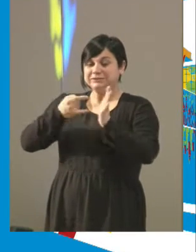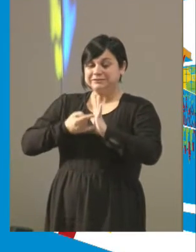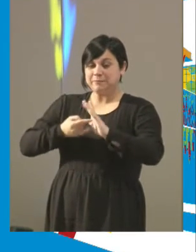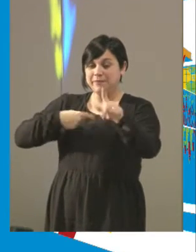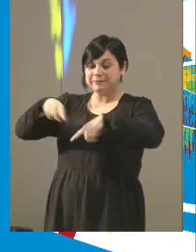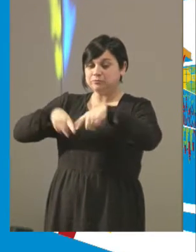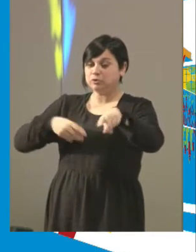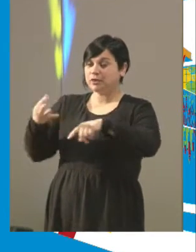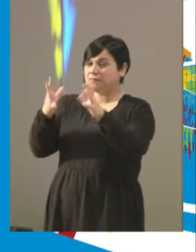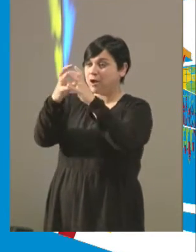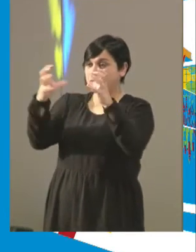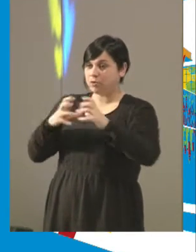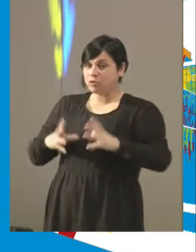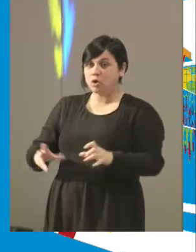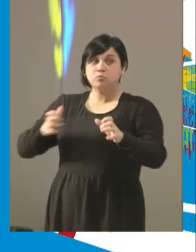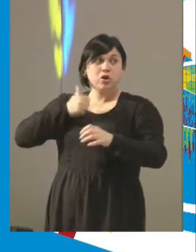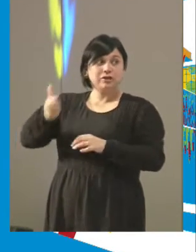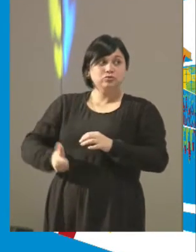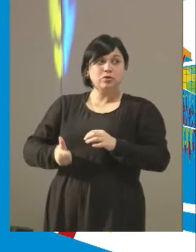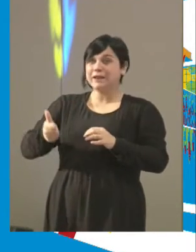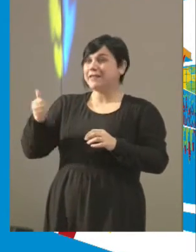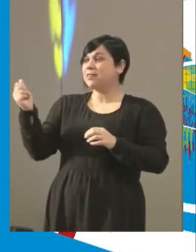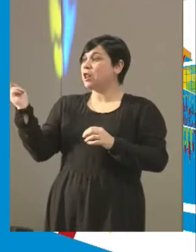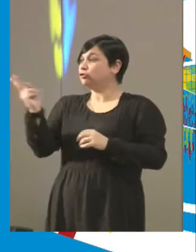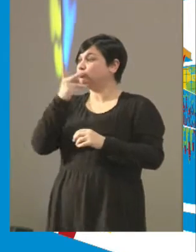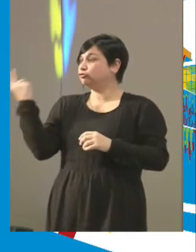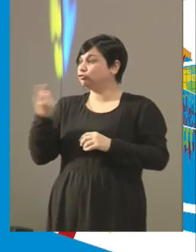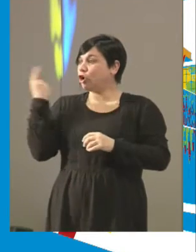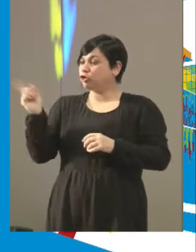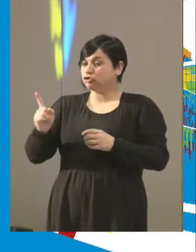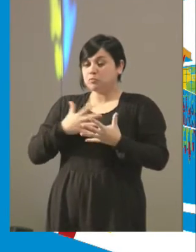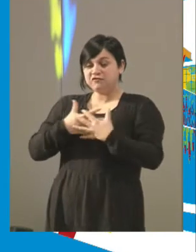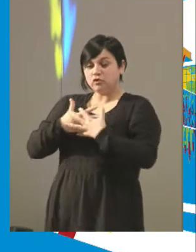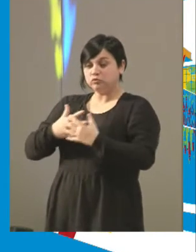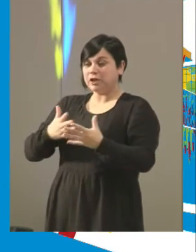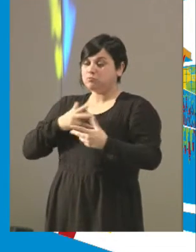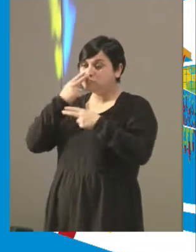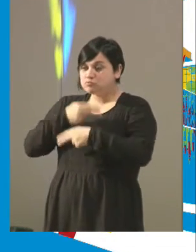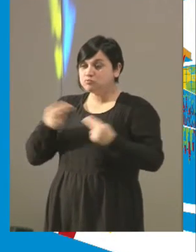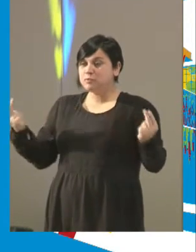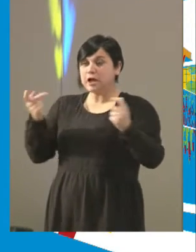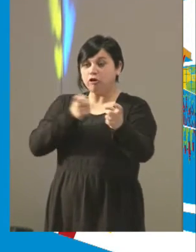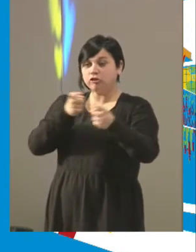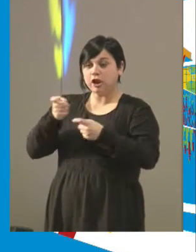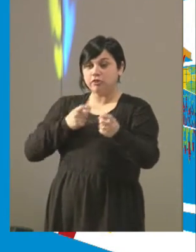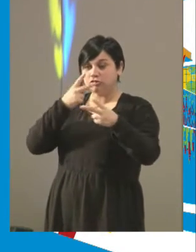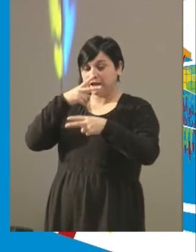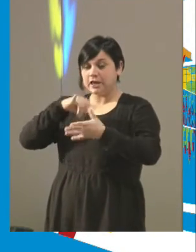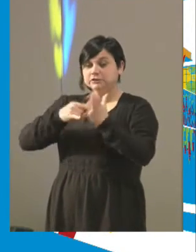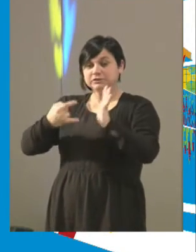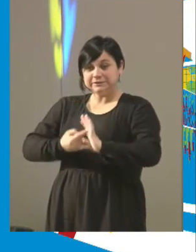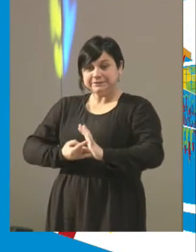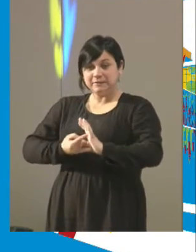pongan entre sí de acuerdo o por casualidades de que el sistema resulte que sea operable en todos ellos, sino porque hay una voluntad pública y una coordinación de sistemas que